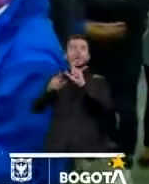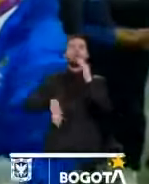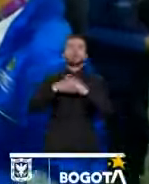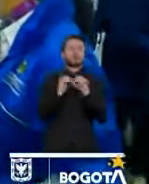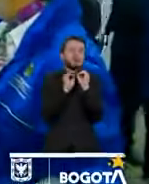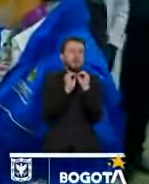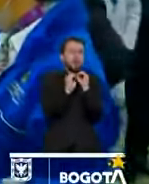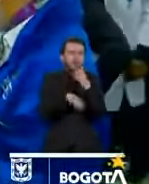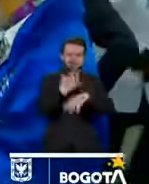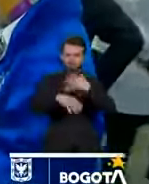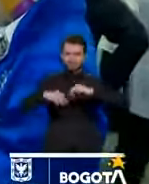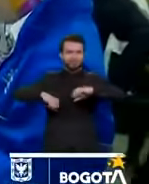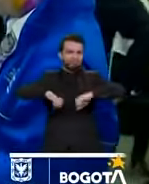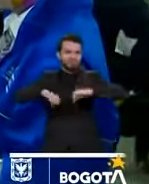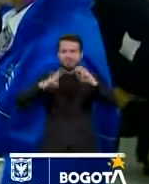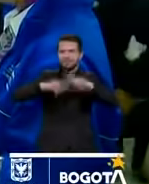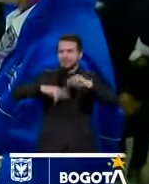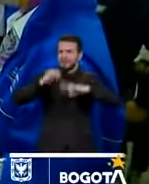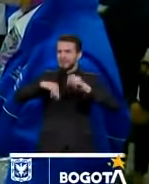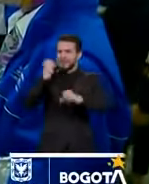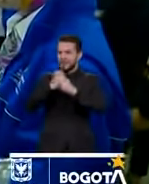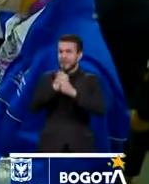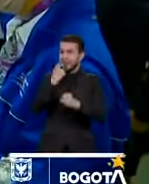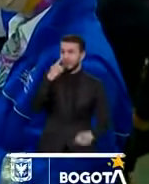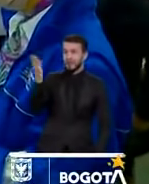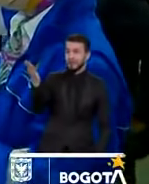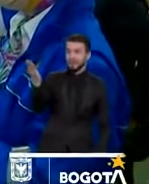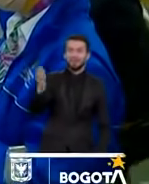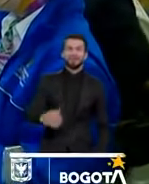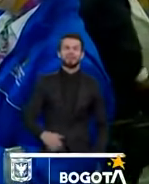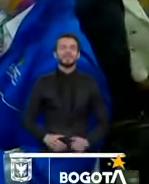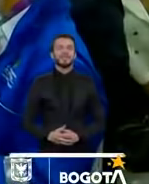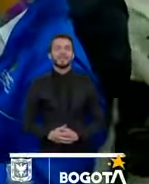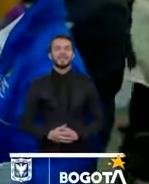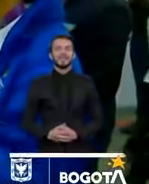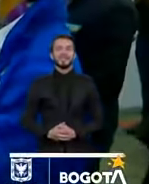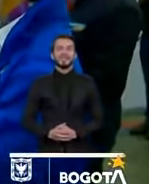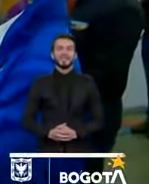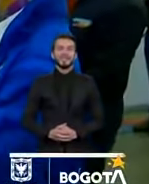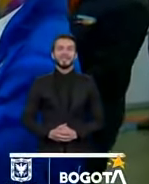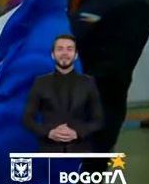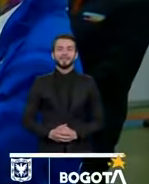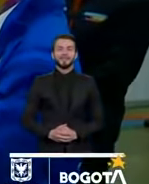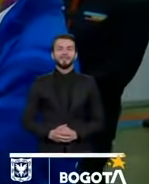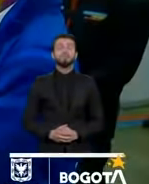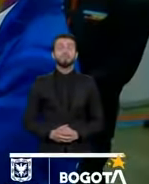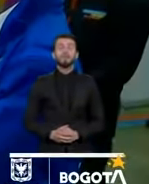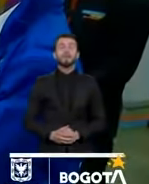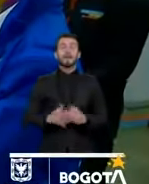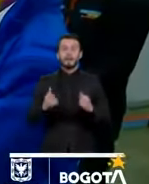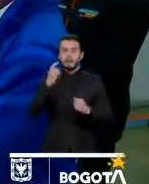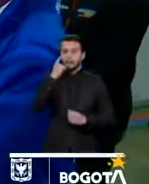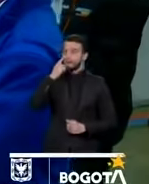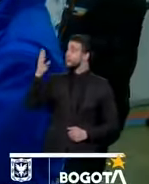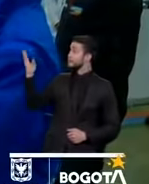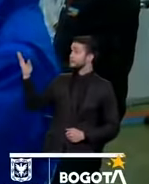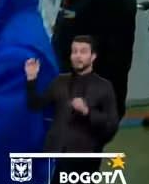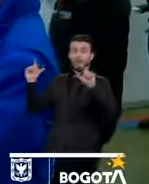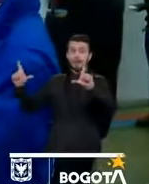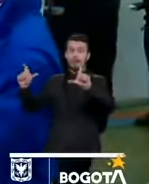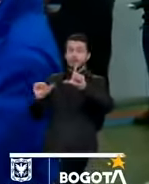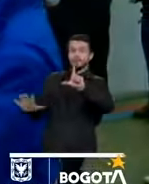gente. Vale, vamos a mostrarlo ahí. Nosotros vamos a iniciar la rueda de prensa virtual, pero inicialmente vamos a ver un video donde se ve toda la transformación de Corferias hasta el momento.